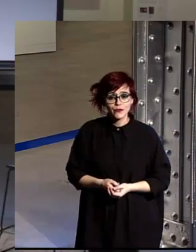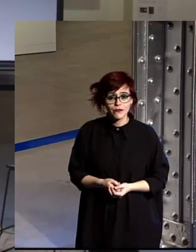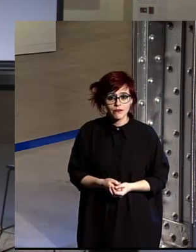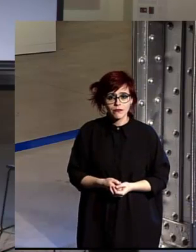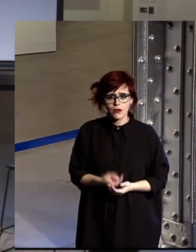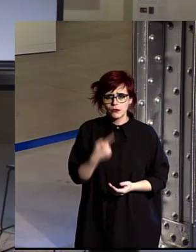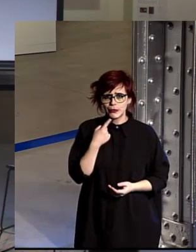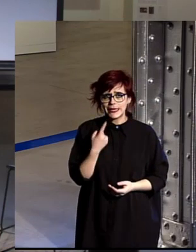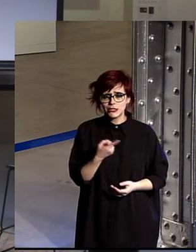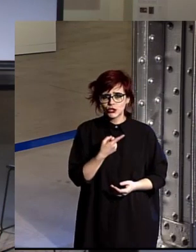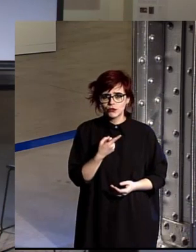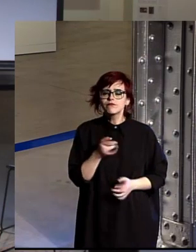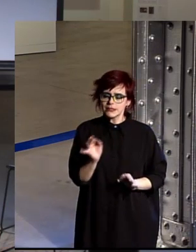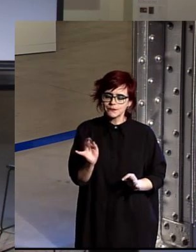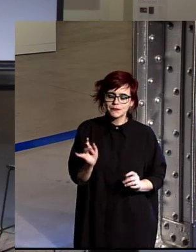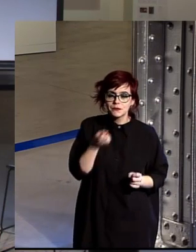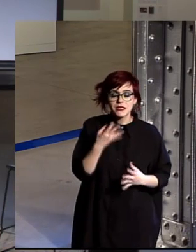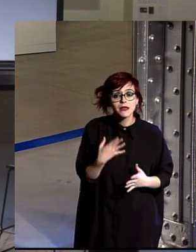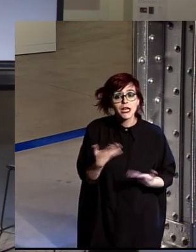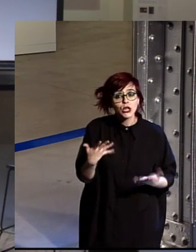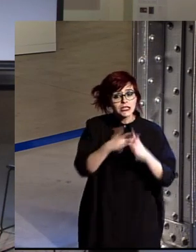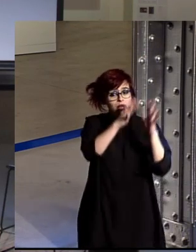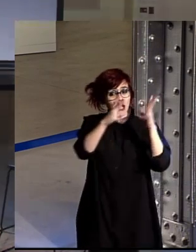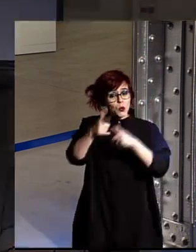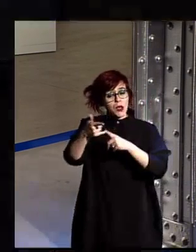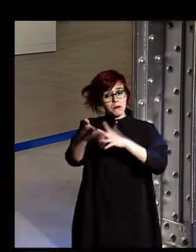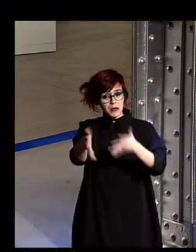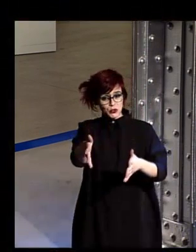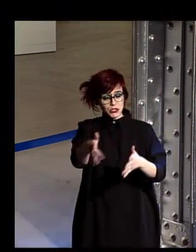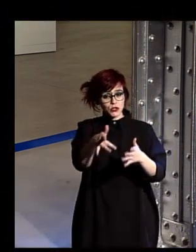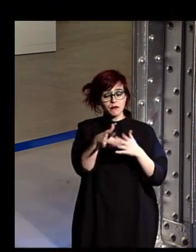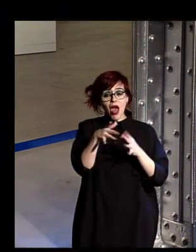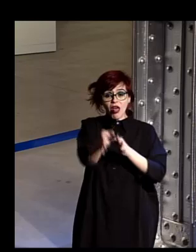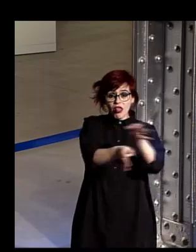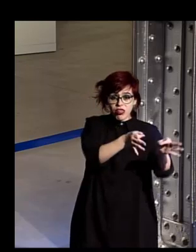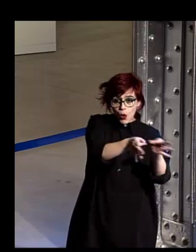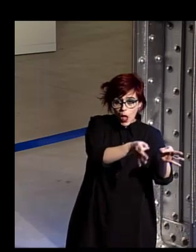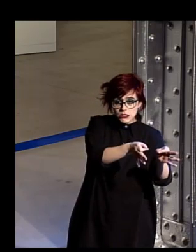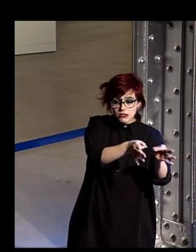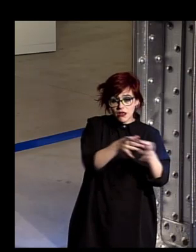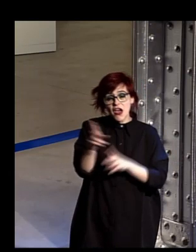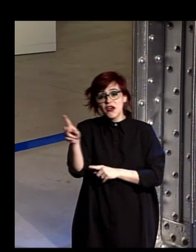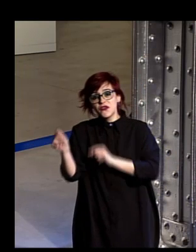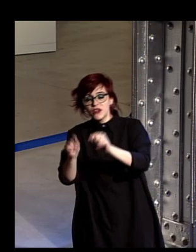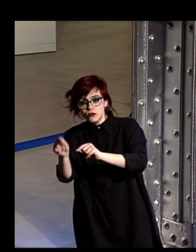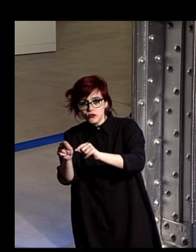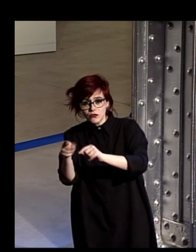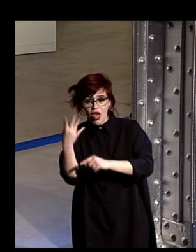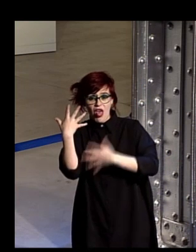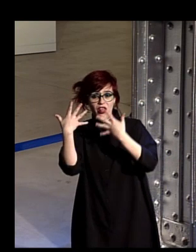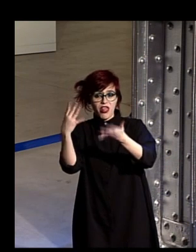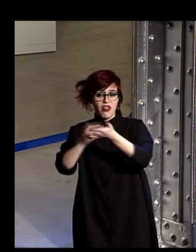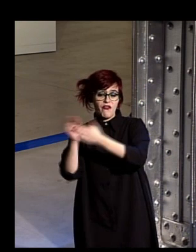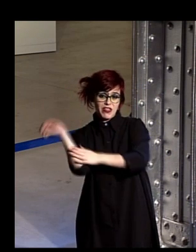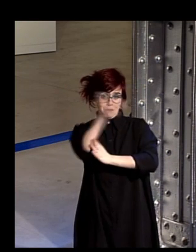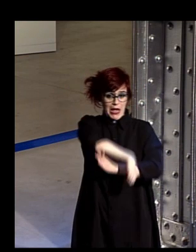Eso no es lo que yo quería hacer. Eso es. De hecho, se calcula que hay 10 veces más de virus que de células en la Tierra. Estos son cálculos, un poco son brindis al sol, pero más o